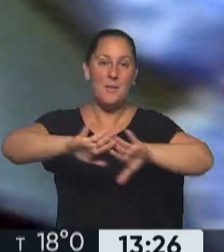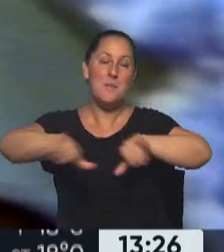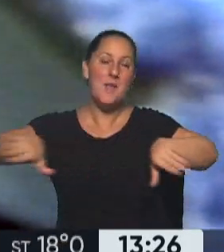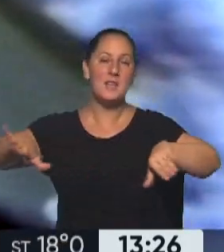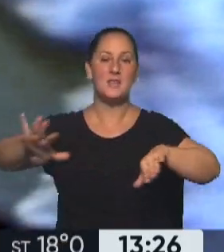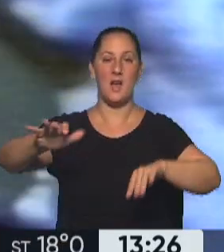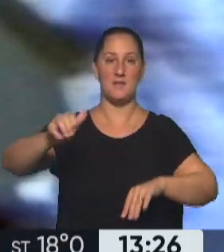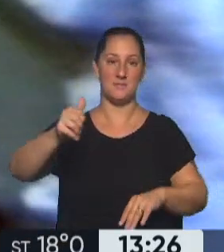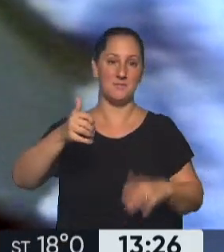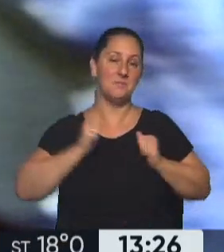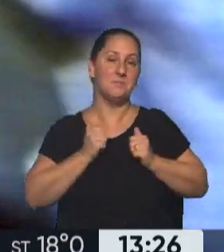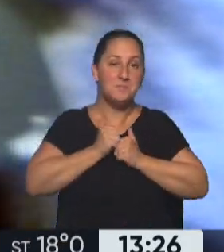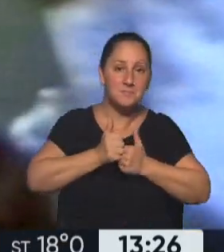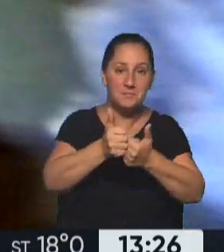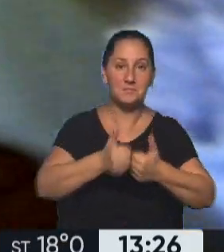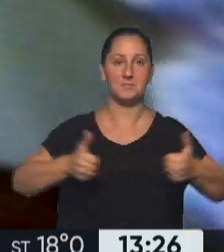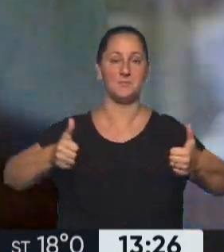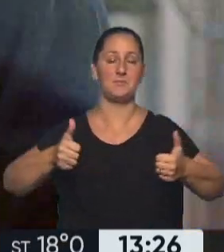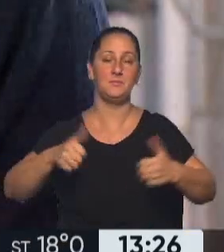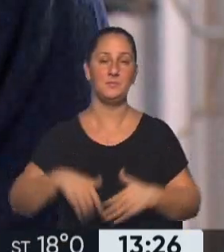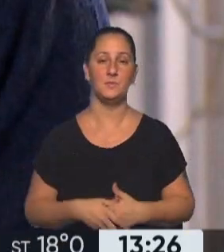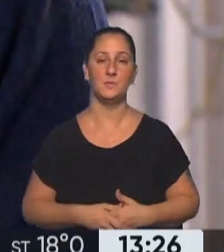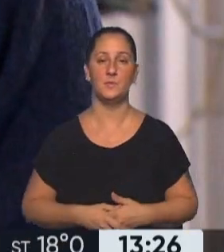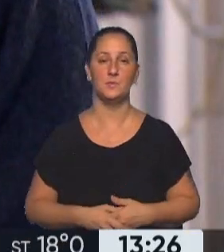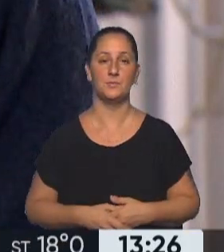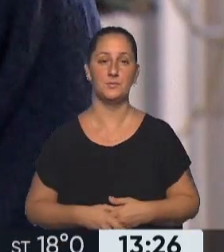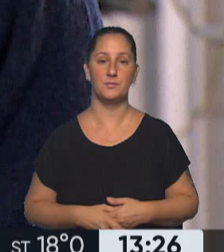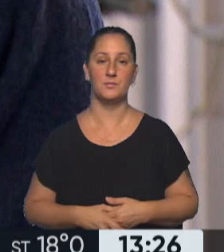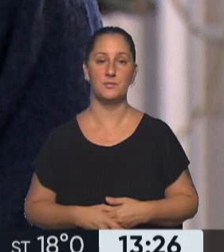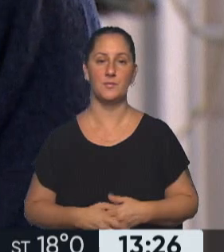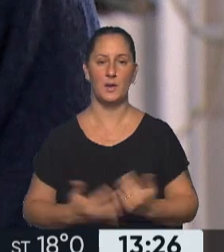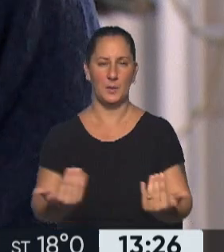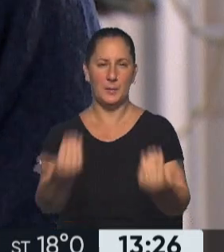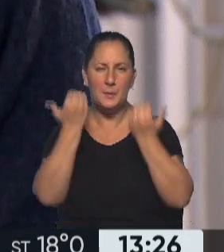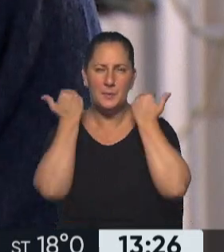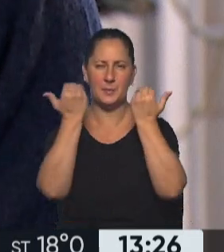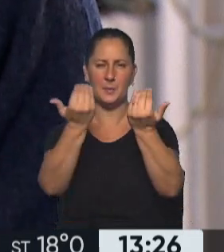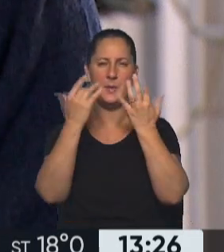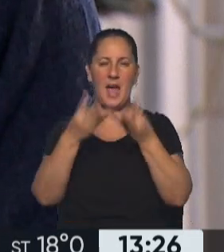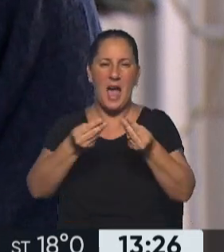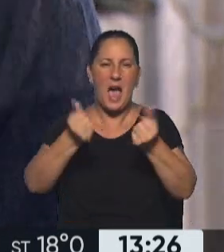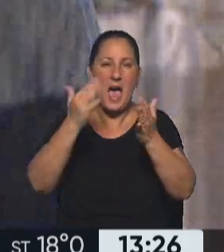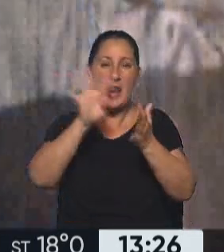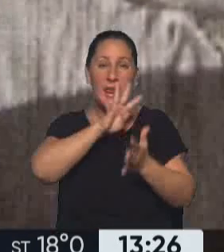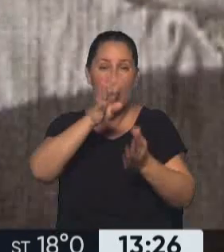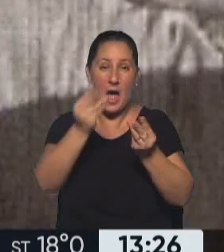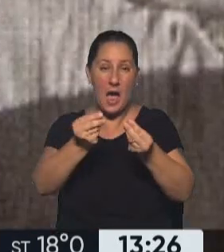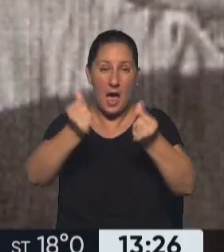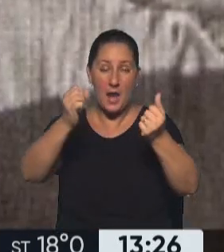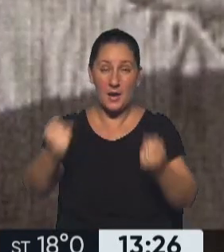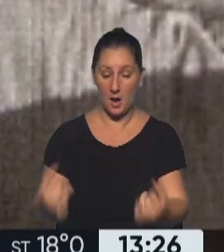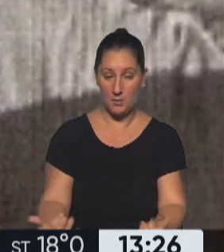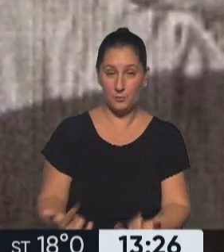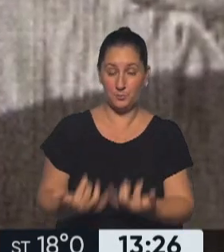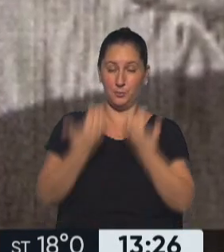haciendo el servicio en la playa, y te cortaba la cara, la arena levantaba y te cortaba la